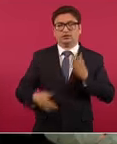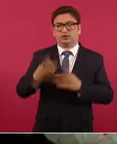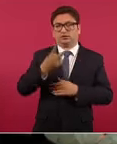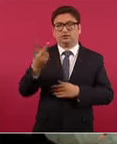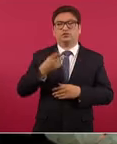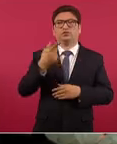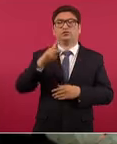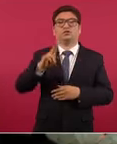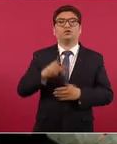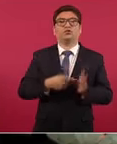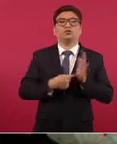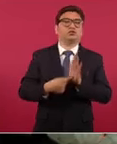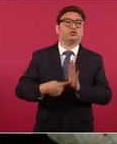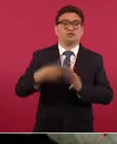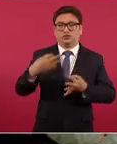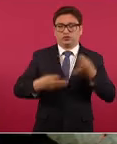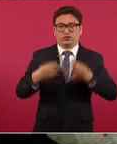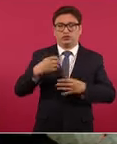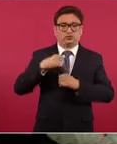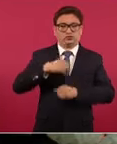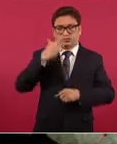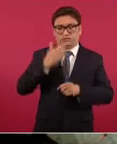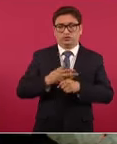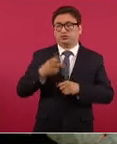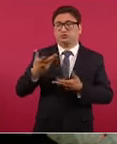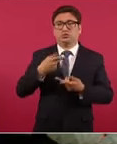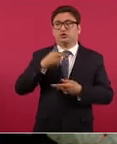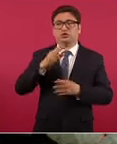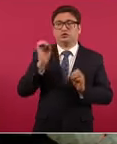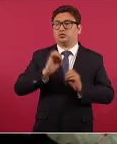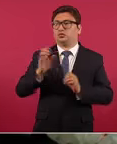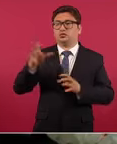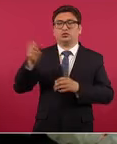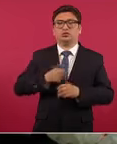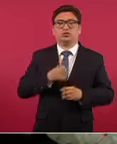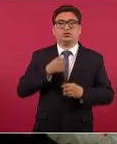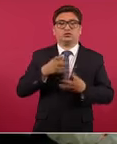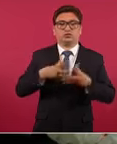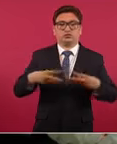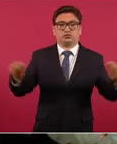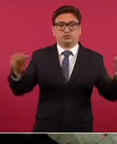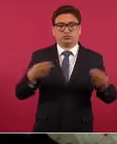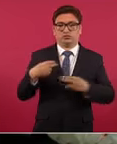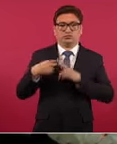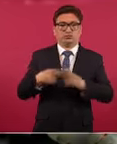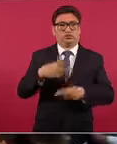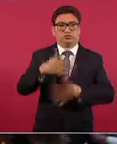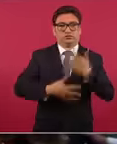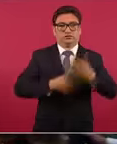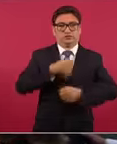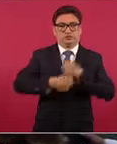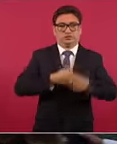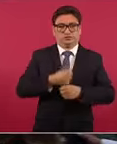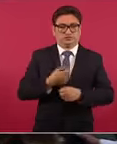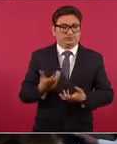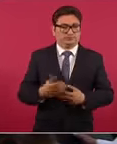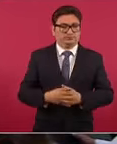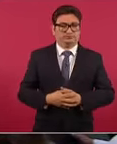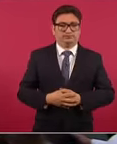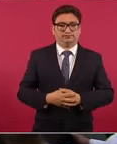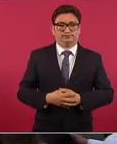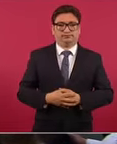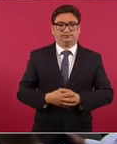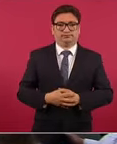que haber sido presentados ante las autoridades correspondientes y no estar desaparecidos como lo están desde hace 15 años bueno está